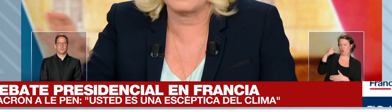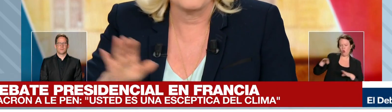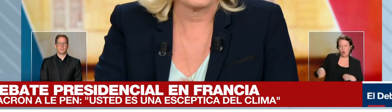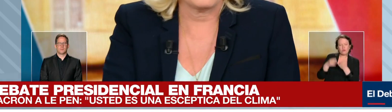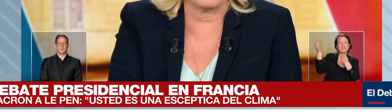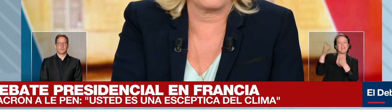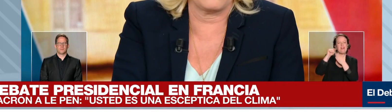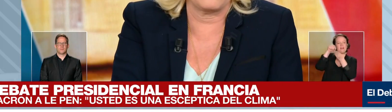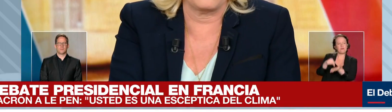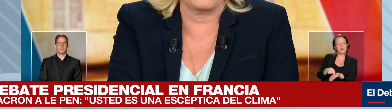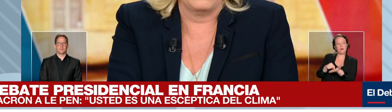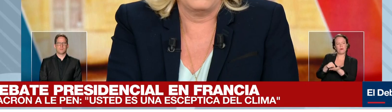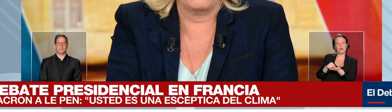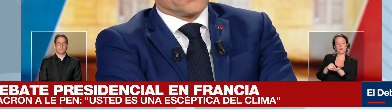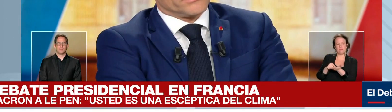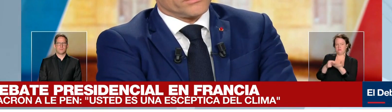cerrando